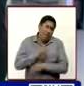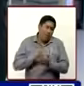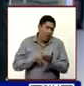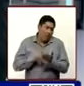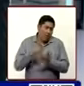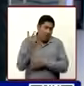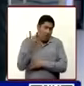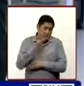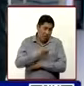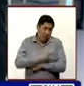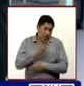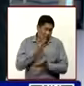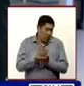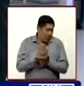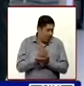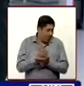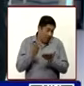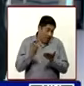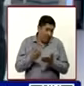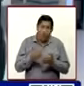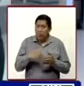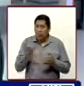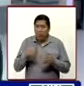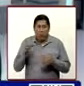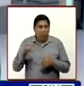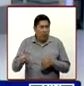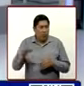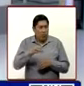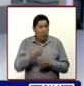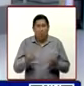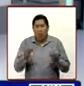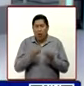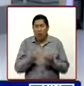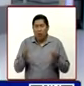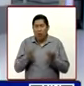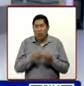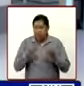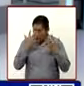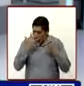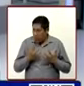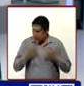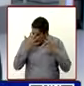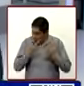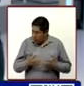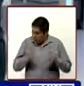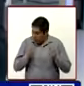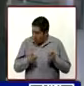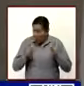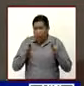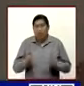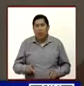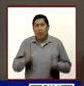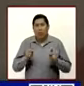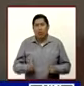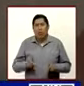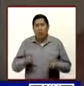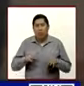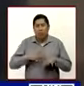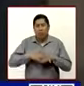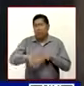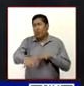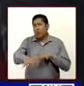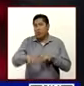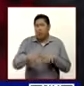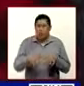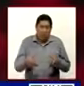horas que va a durar esta medida de presión, además de otros sectores que se van sumando. Qué triste ver así a la gente en el piso,